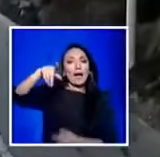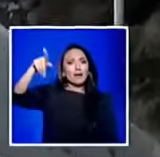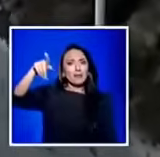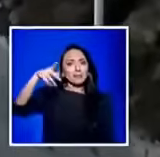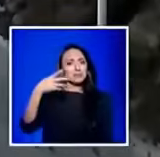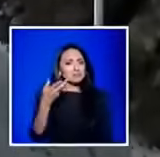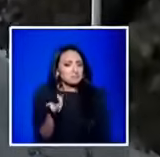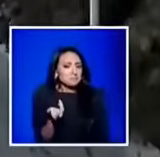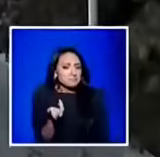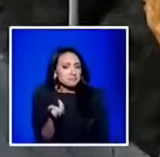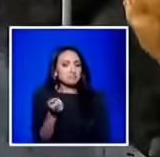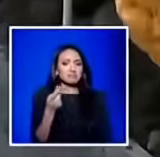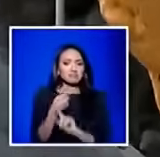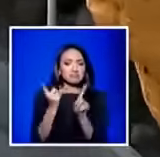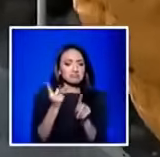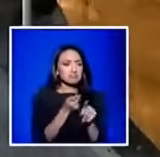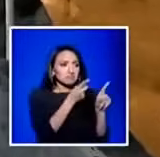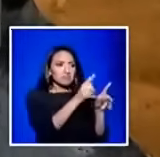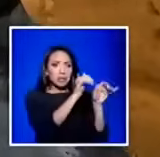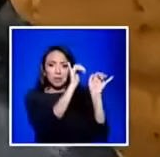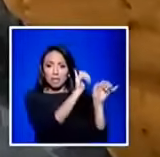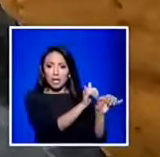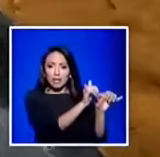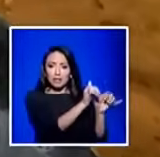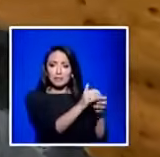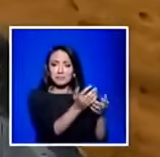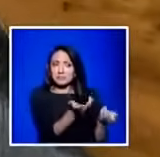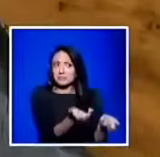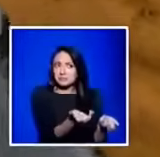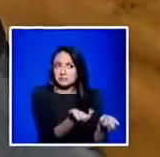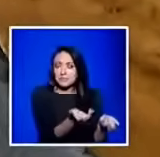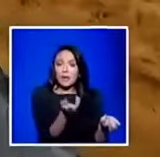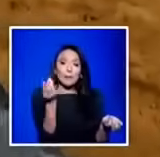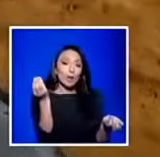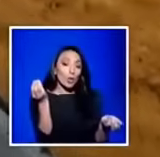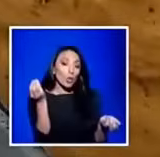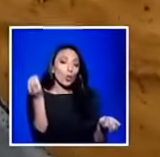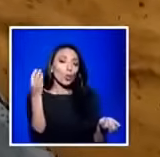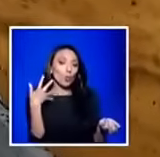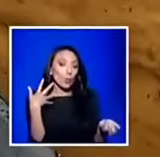que permanece aquí y que, como les señalamos, por